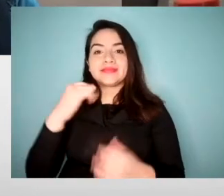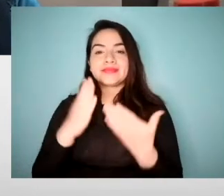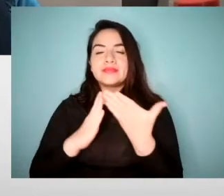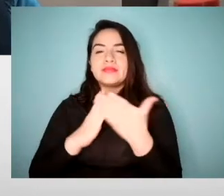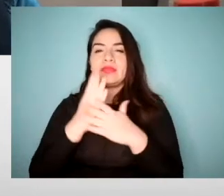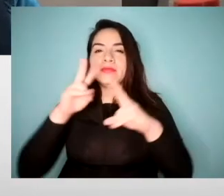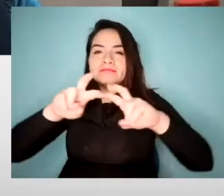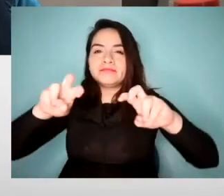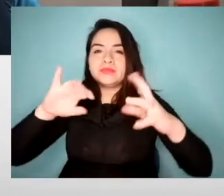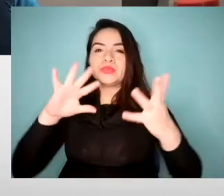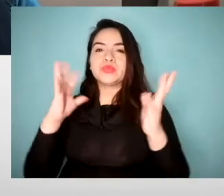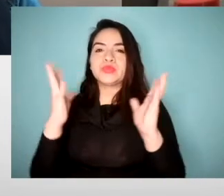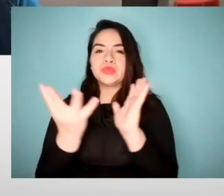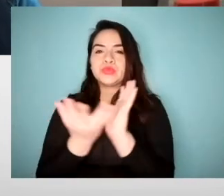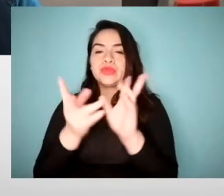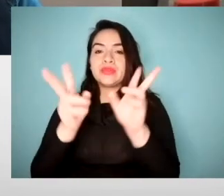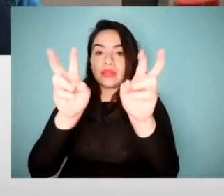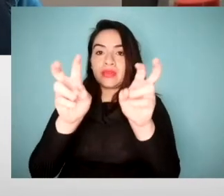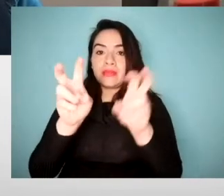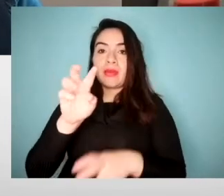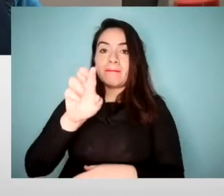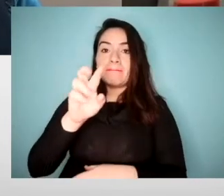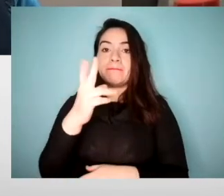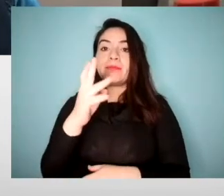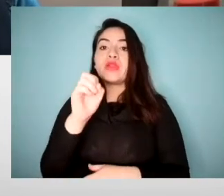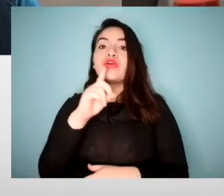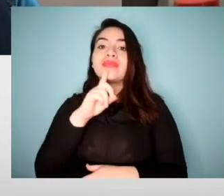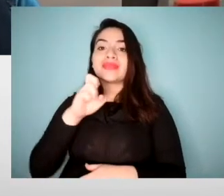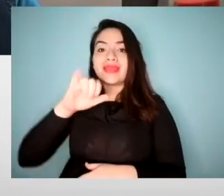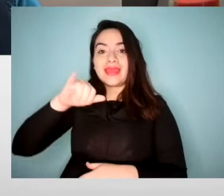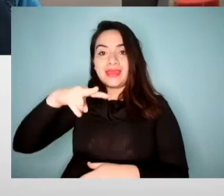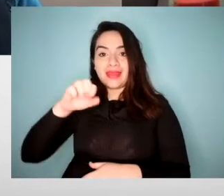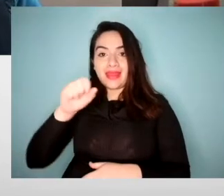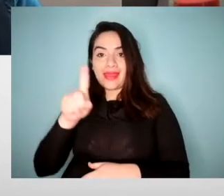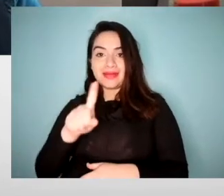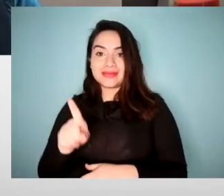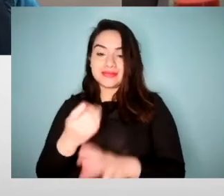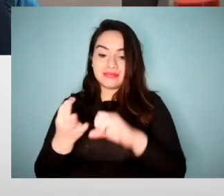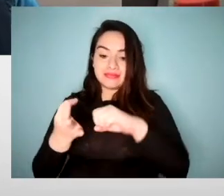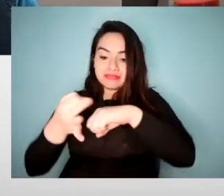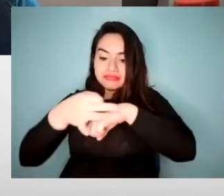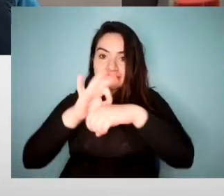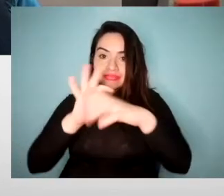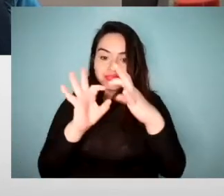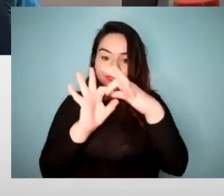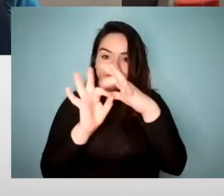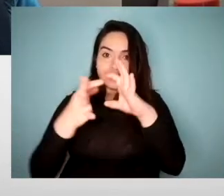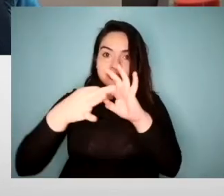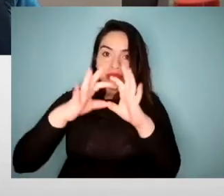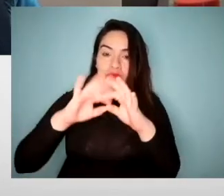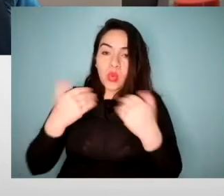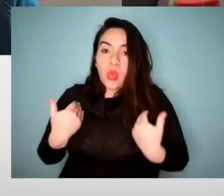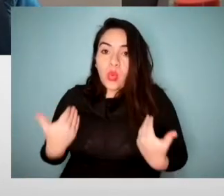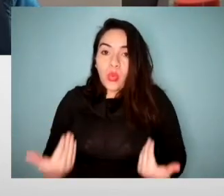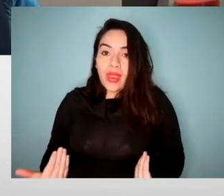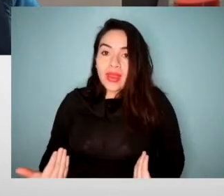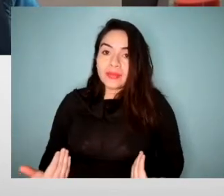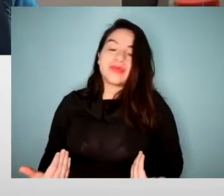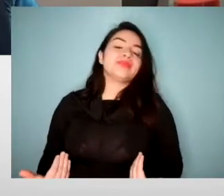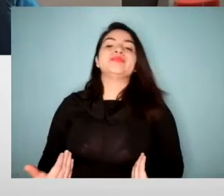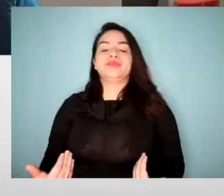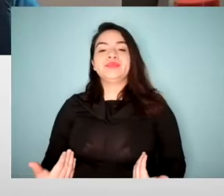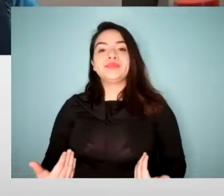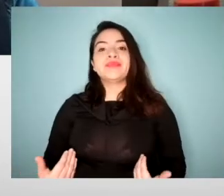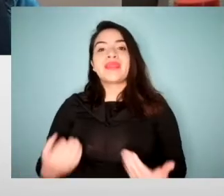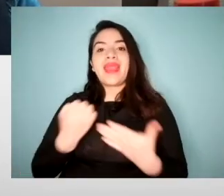mundo de las proteínas. Y bueno, las proteínas son básicamente pequeñas maquinarias que están en nuestro cuerpo y que nos permiten